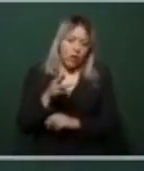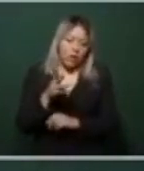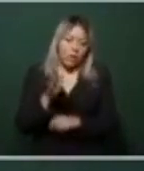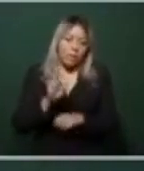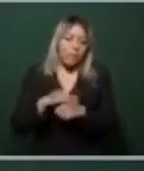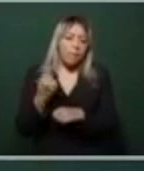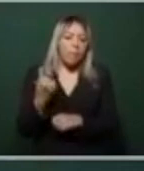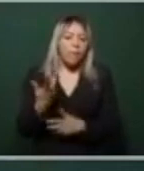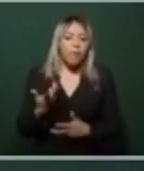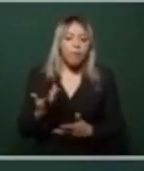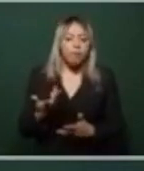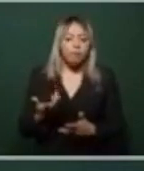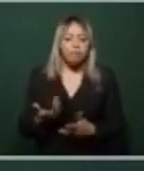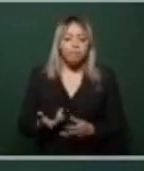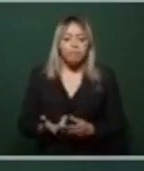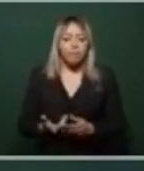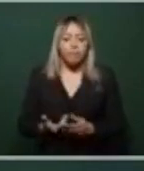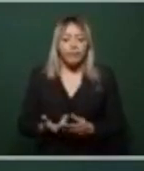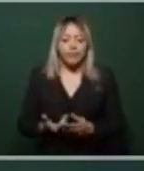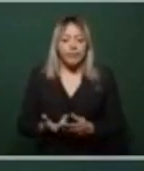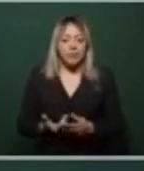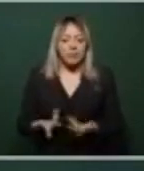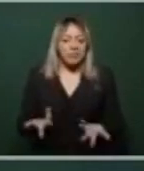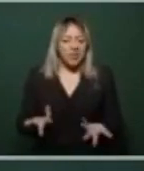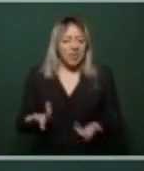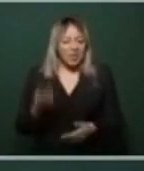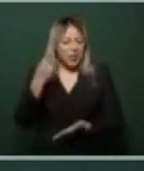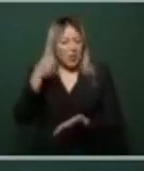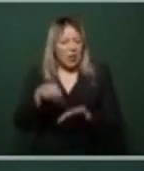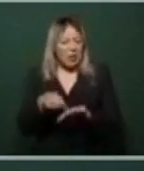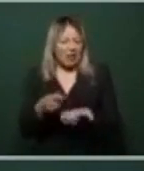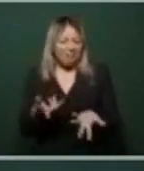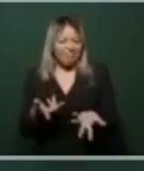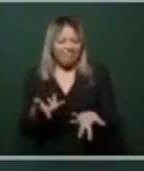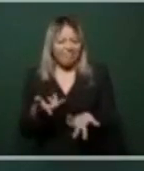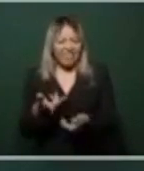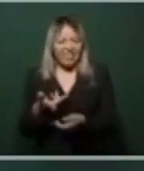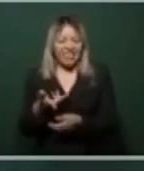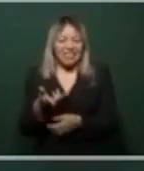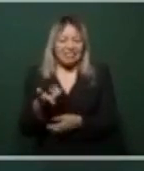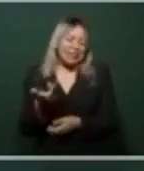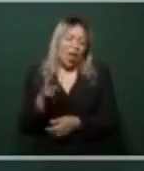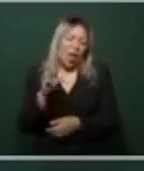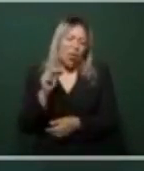porque no lo considero sano,